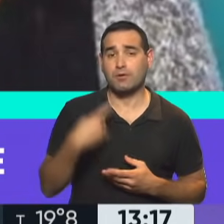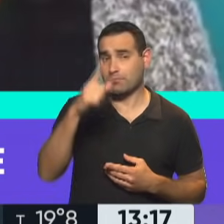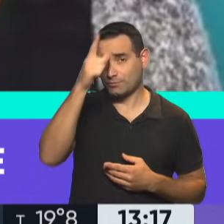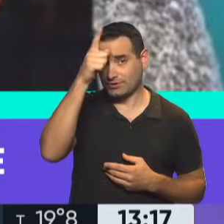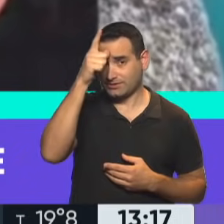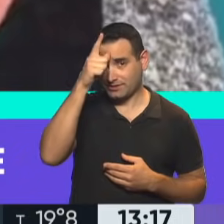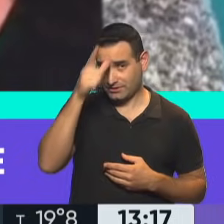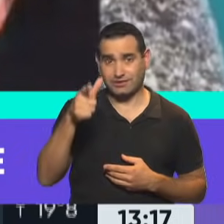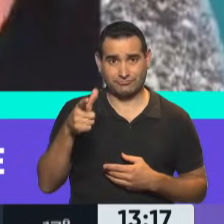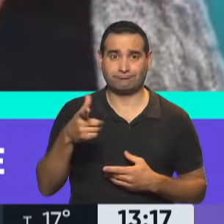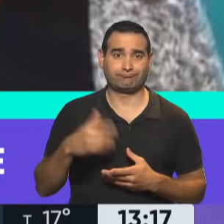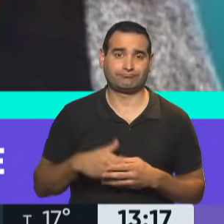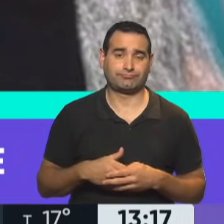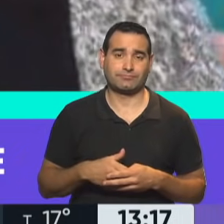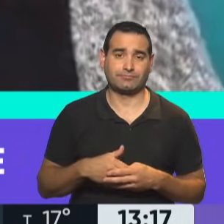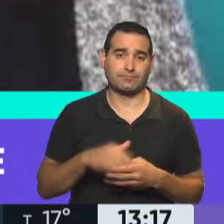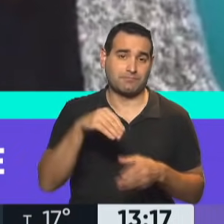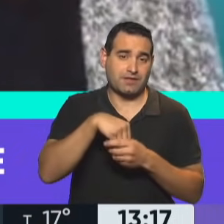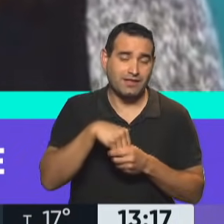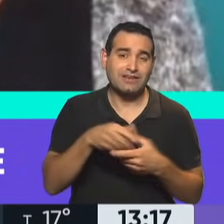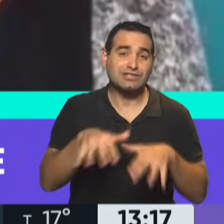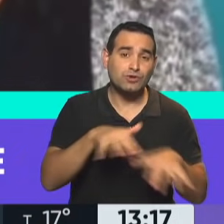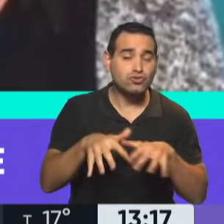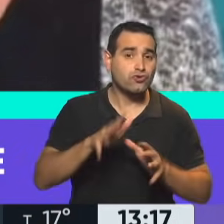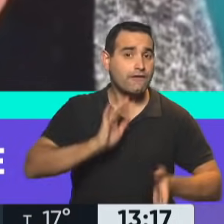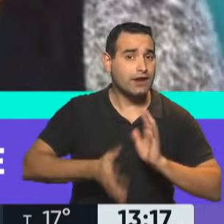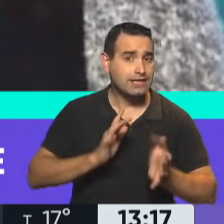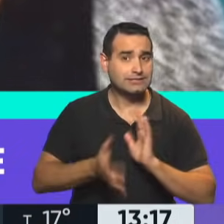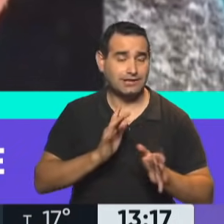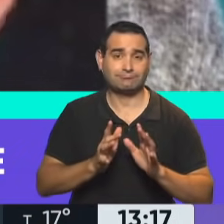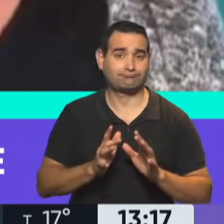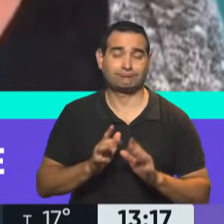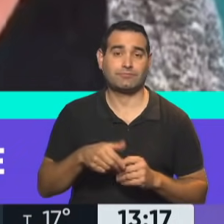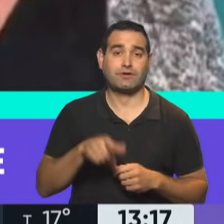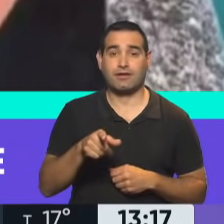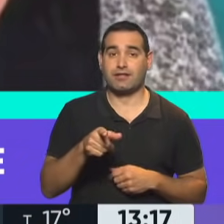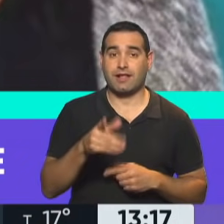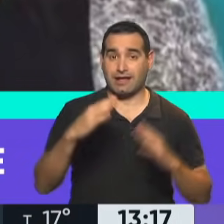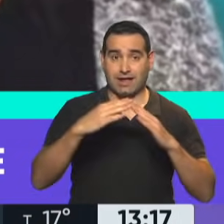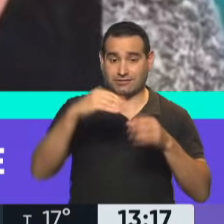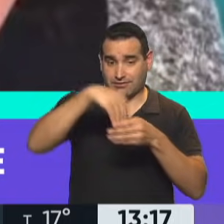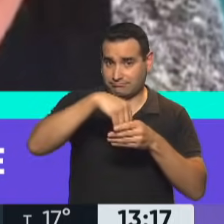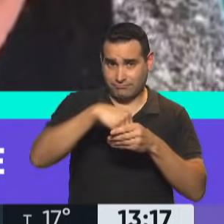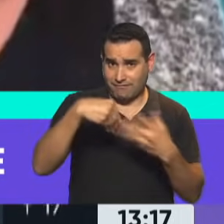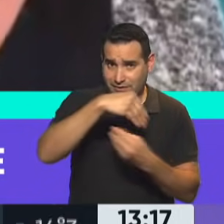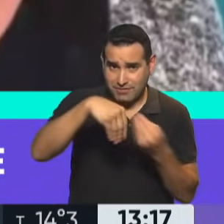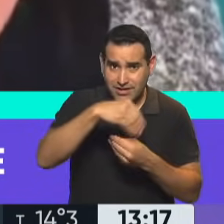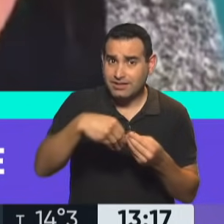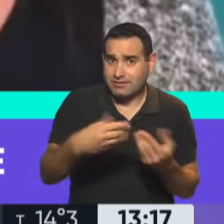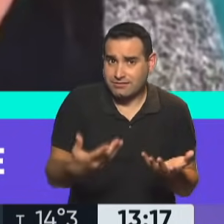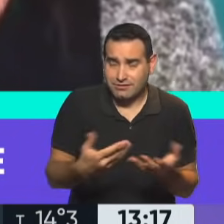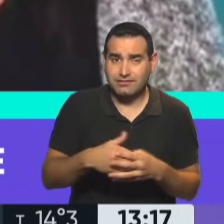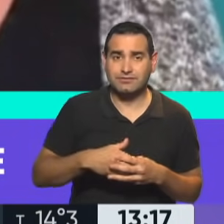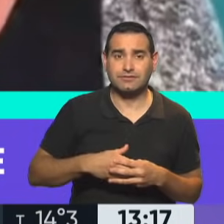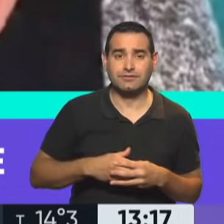en vez de una página musical. Estamos hablando de una situación de violencia que se desbordó dentro del seno de la familia, donde se habla hasta